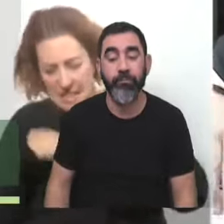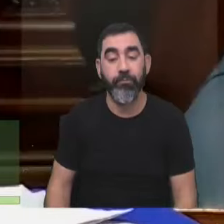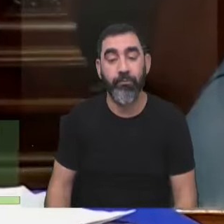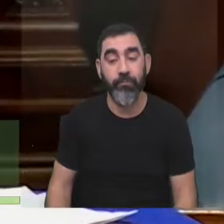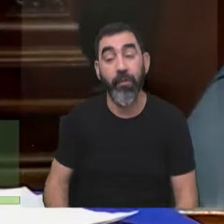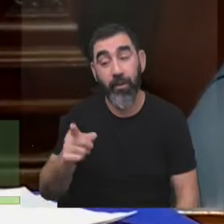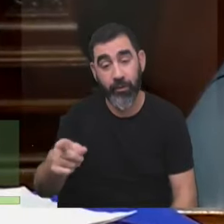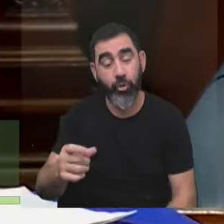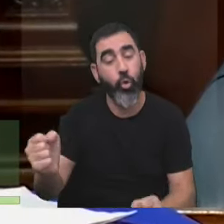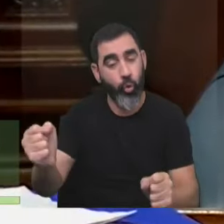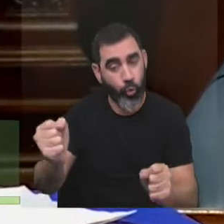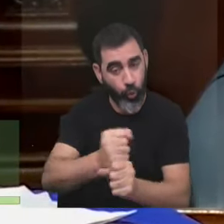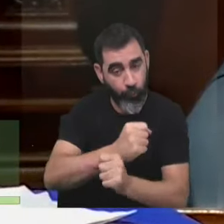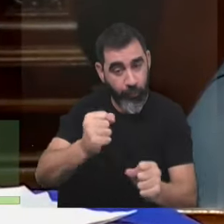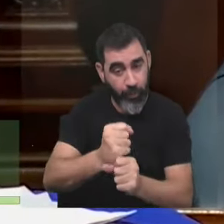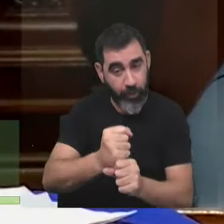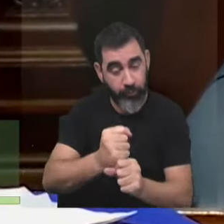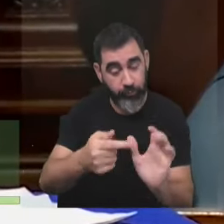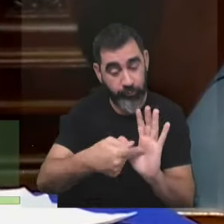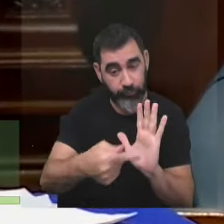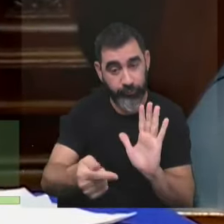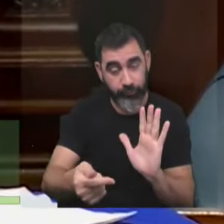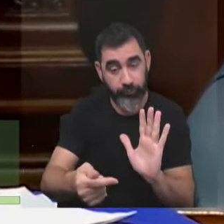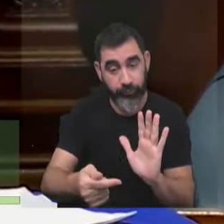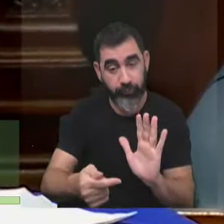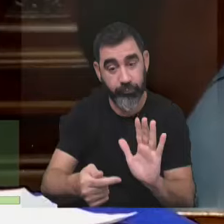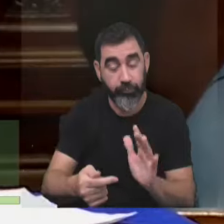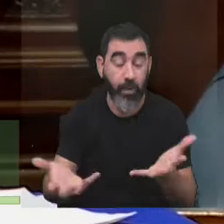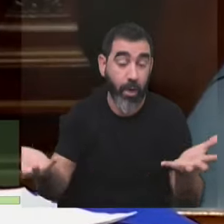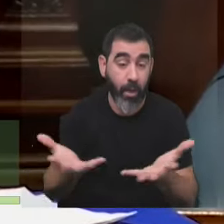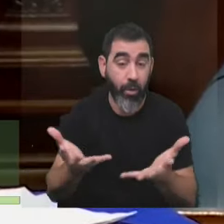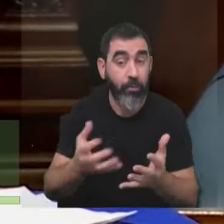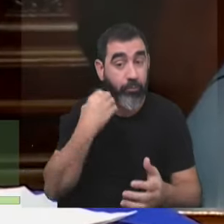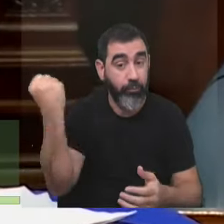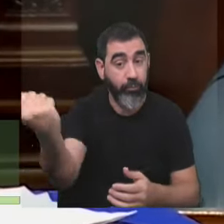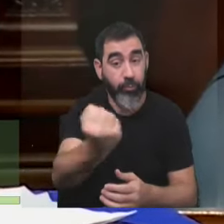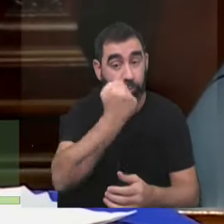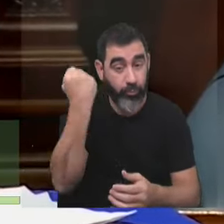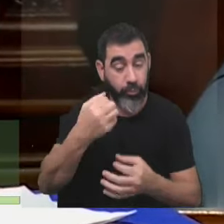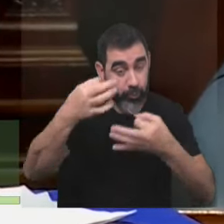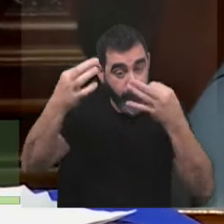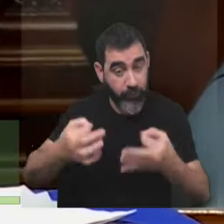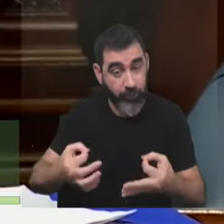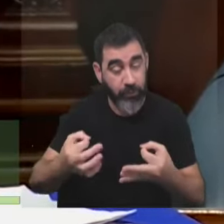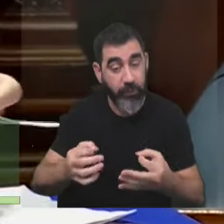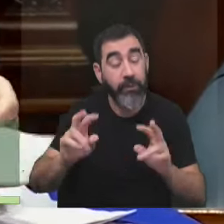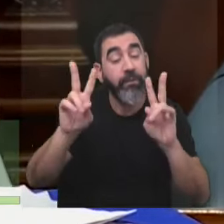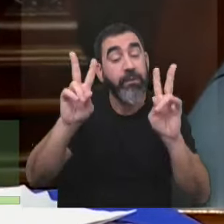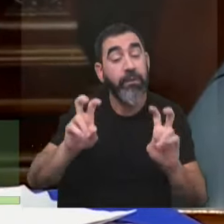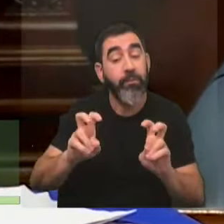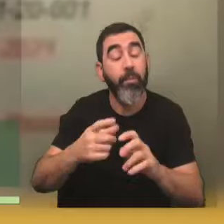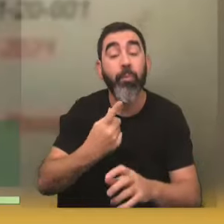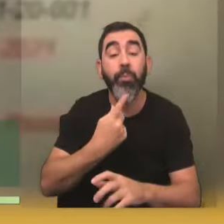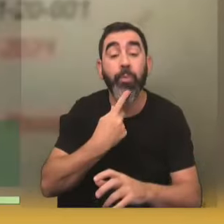eso está confirmado En este dictamen y marca bueno la importancia la relevancia del punto pun de vista